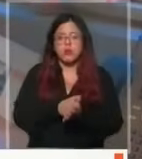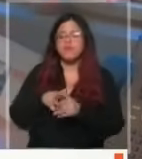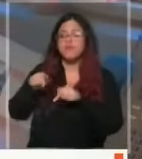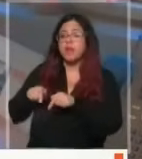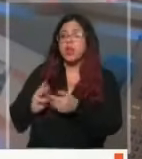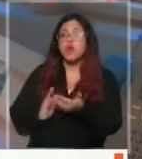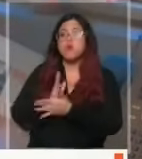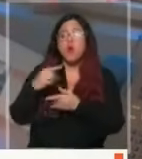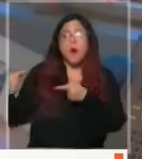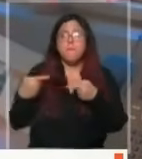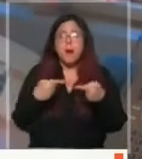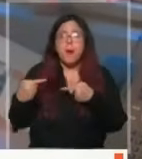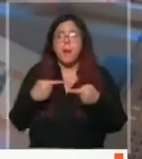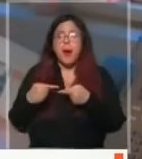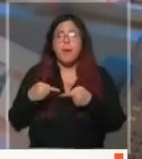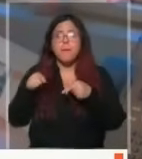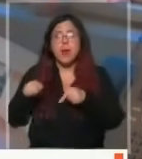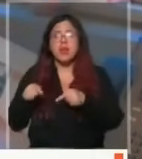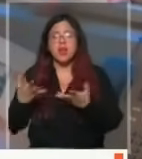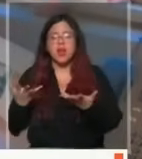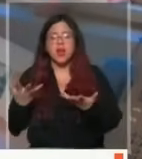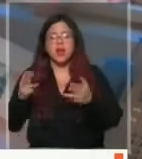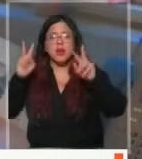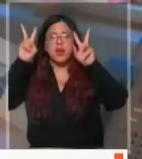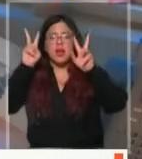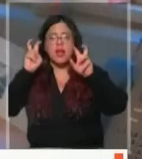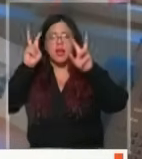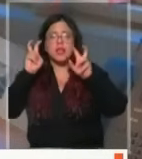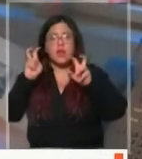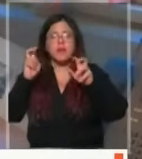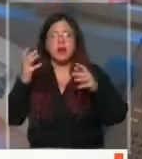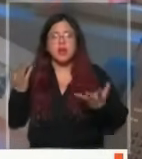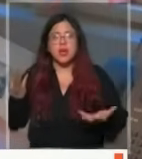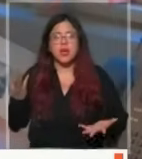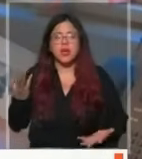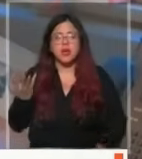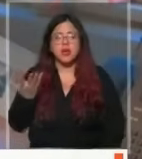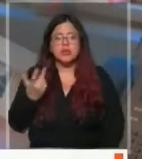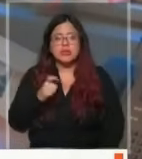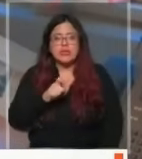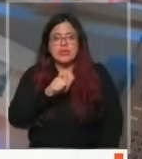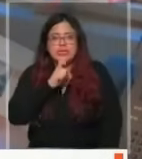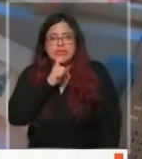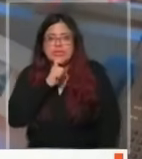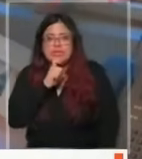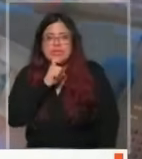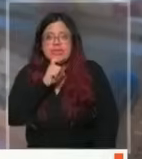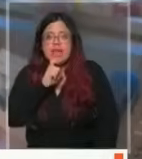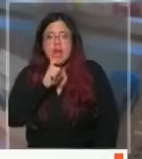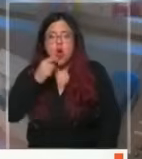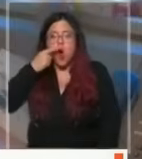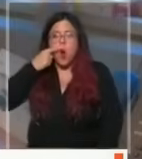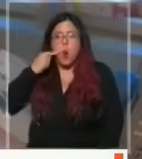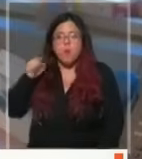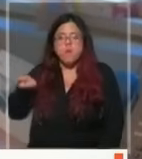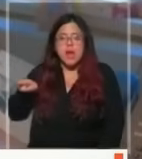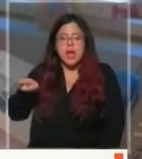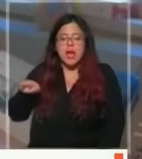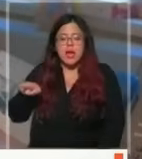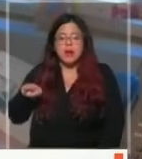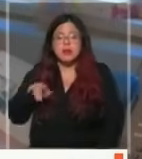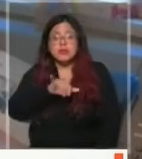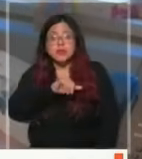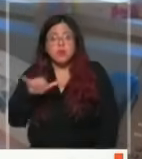discusión la motiva los celos enfermizos que tenía el imputado. Luego de esa discusión,